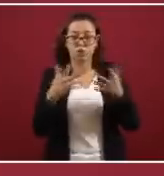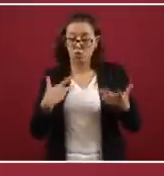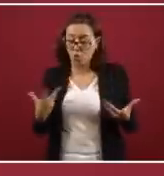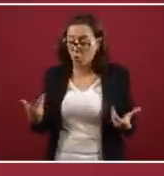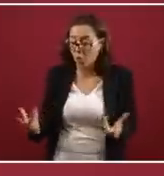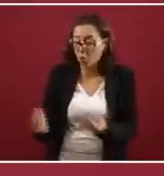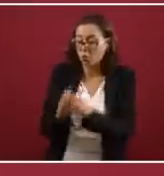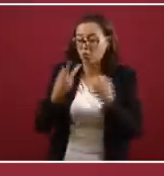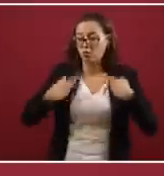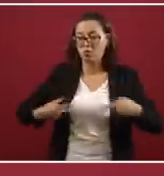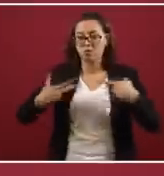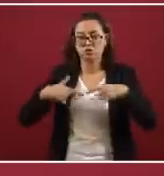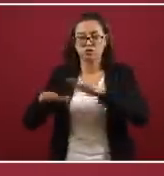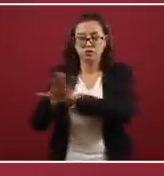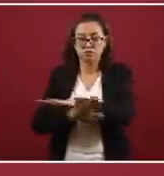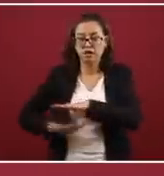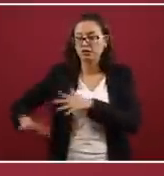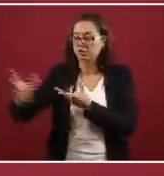y con la gente.